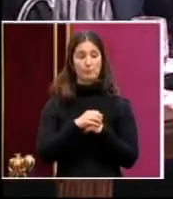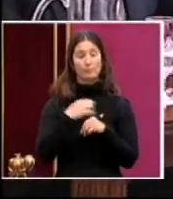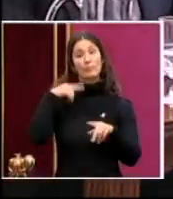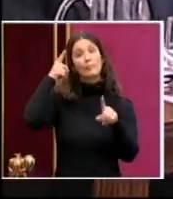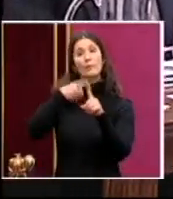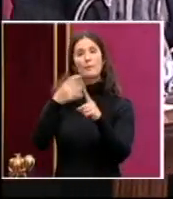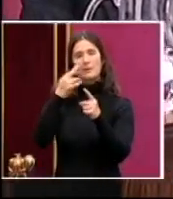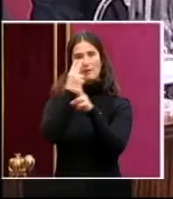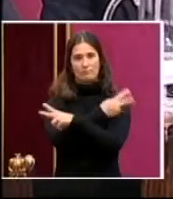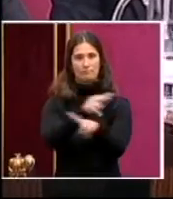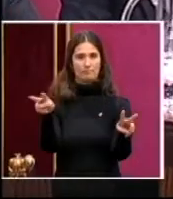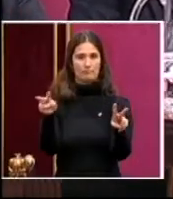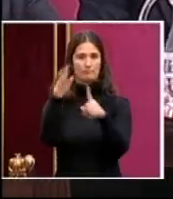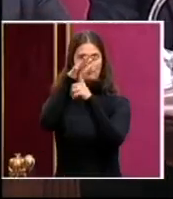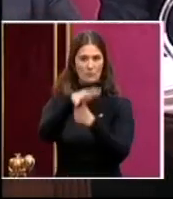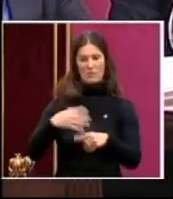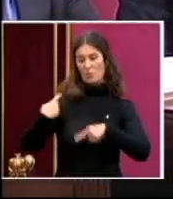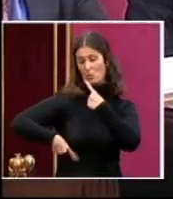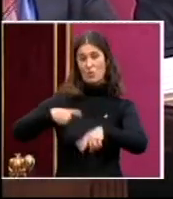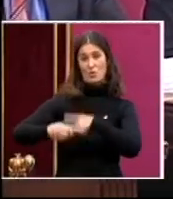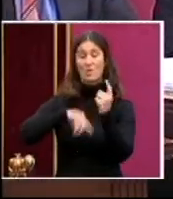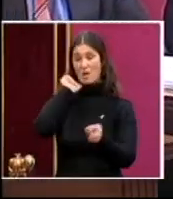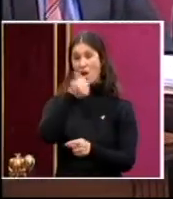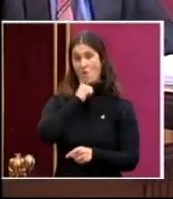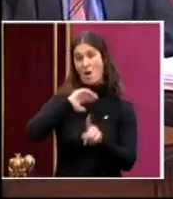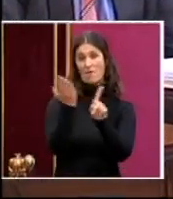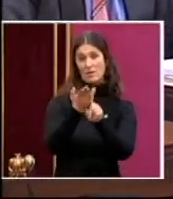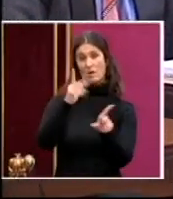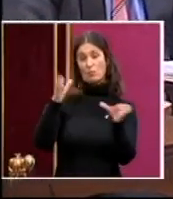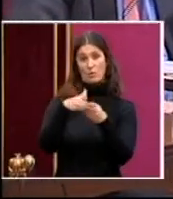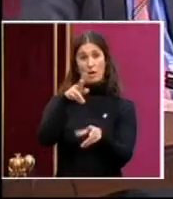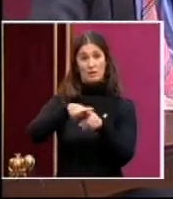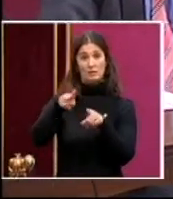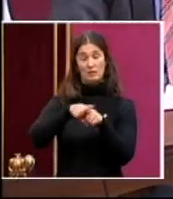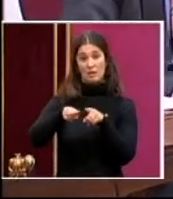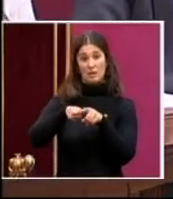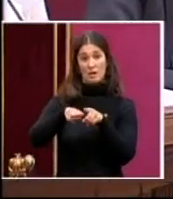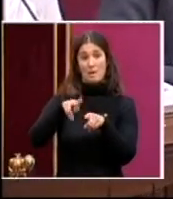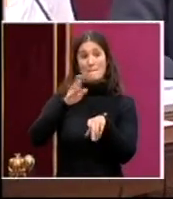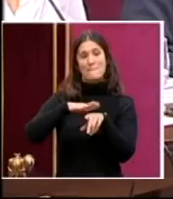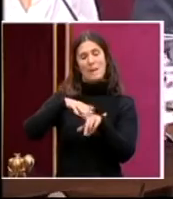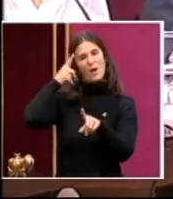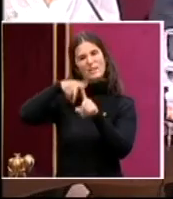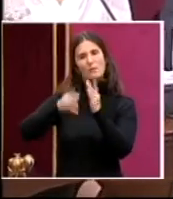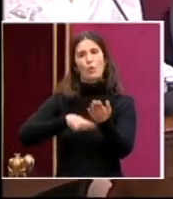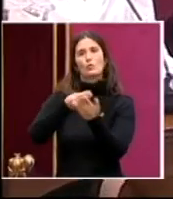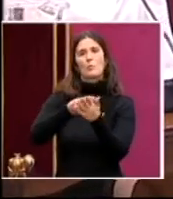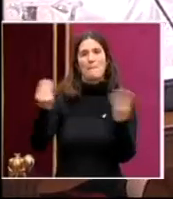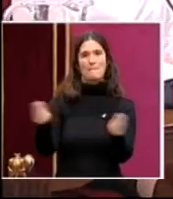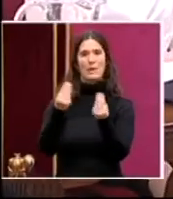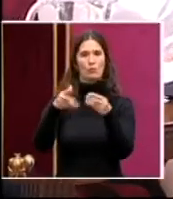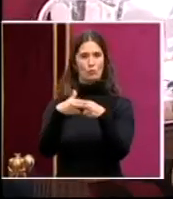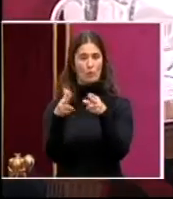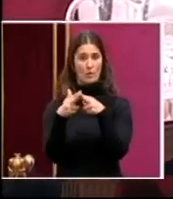Pretendemos visibilizar la discriminación cotidiana que todavía afecta a la comunidad gitana a fin de contribuir a crear una sociedad